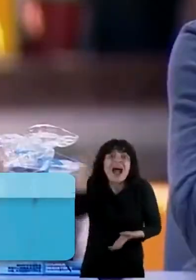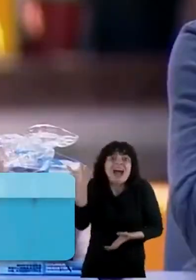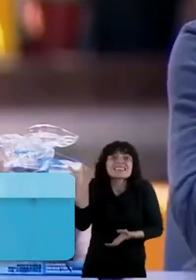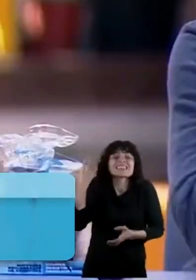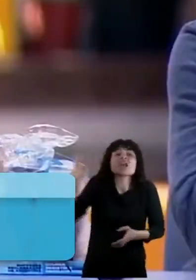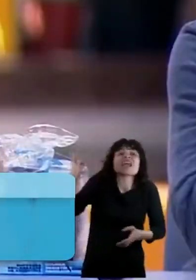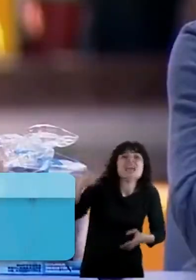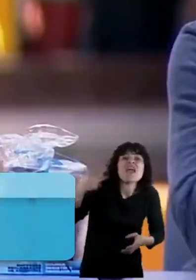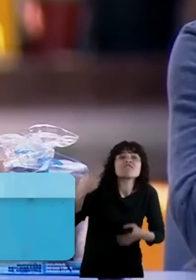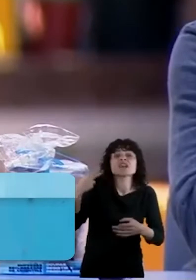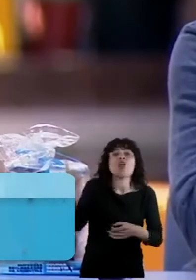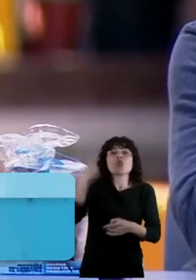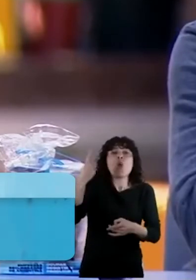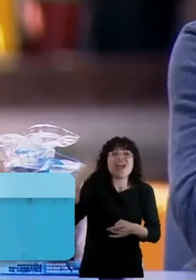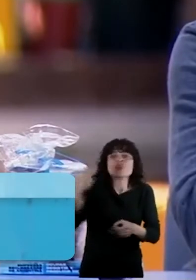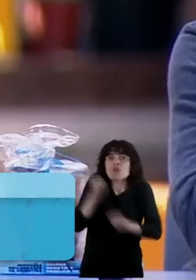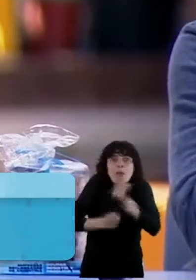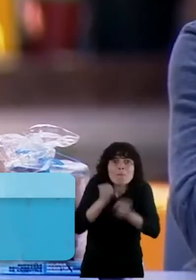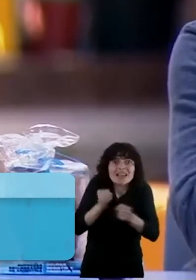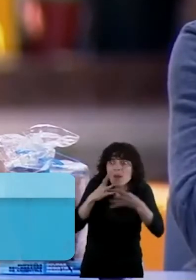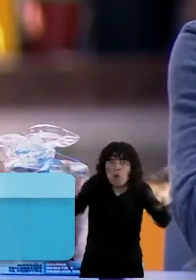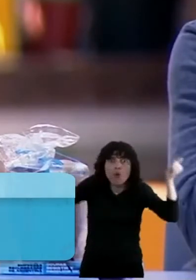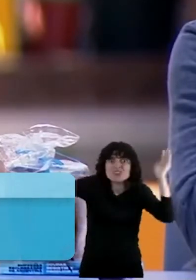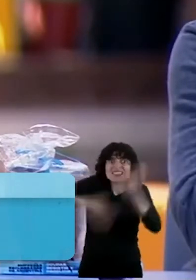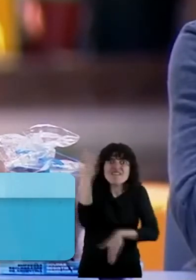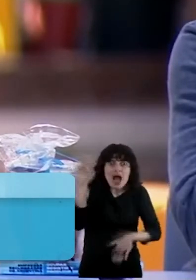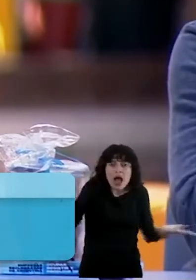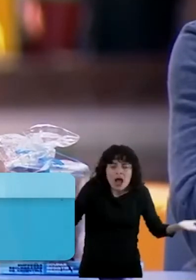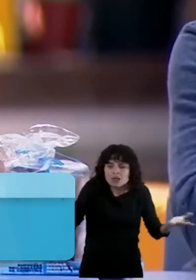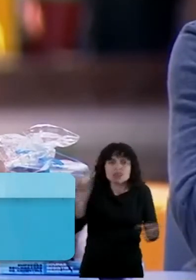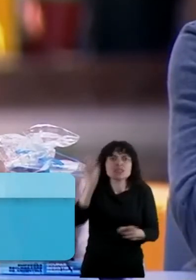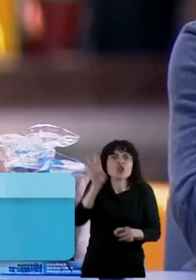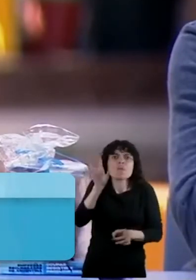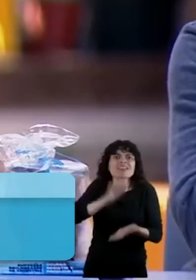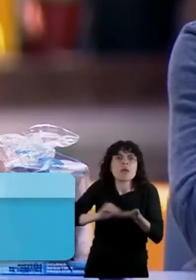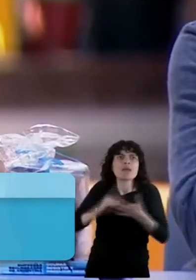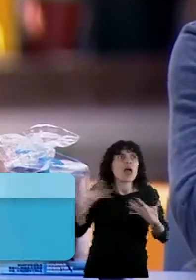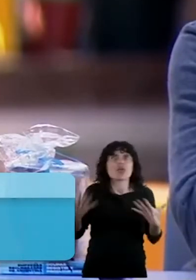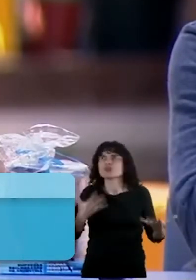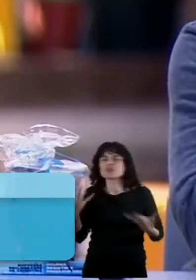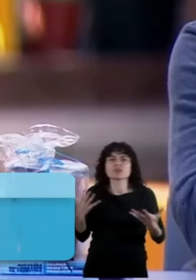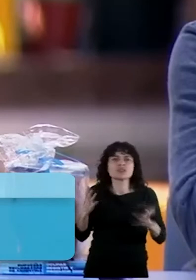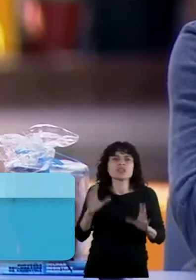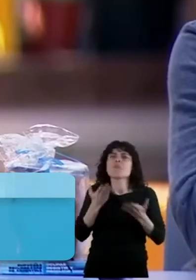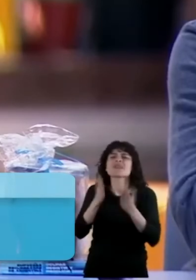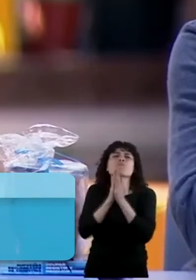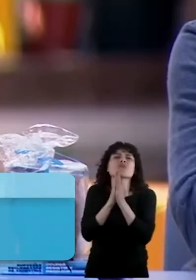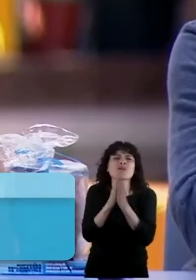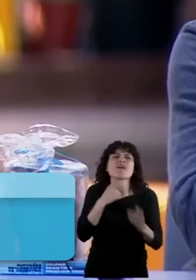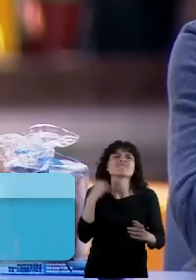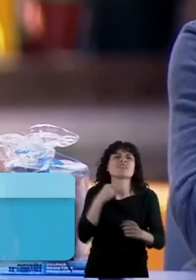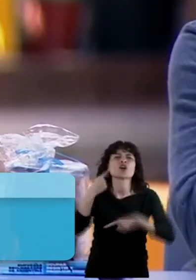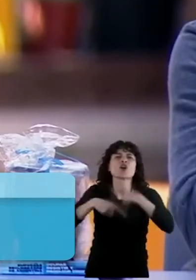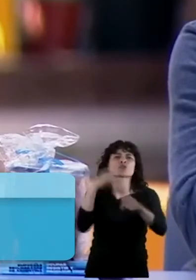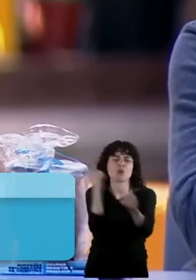merced de Dios, y los que trabajaban solo pedían, déjame el derecho de seguir trabajando, dame las